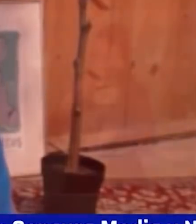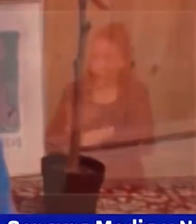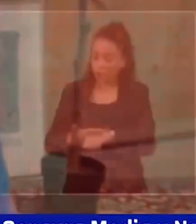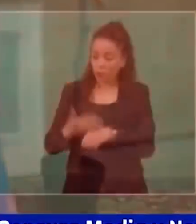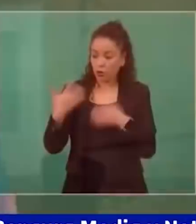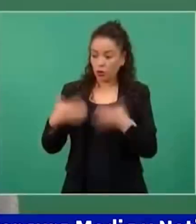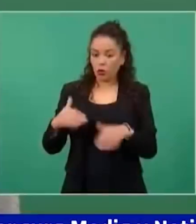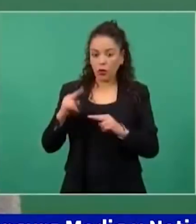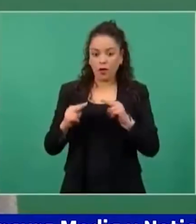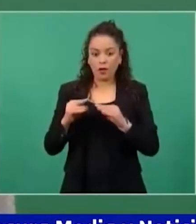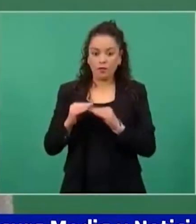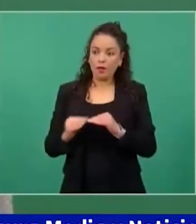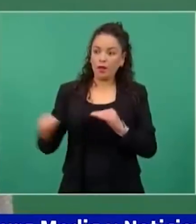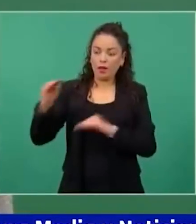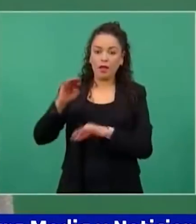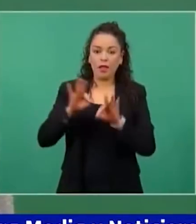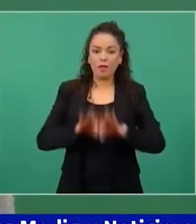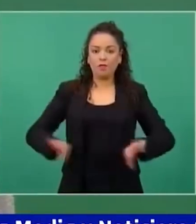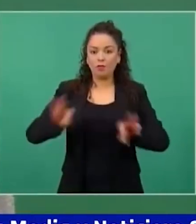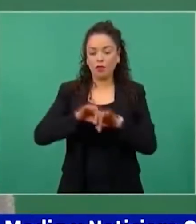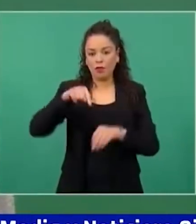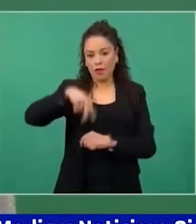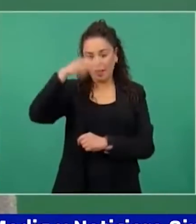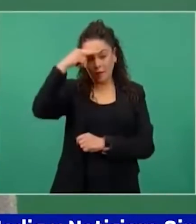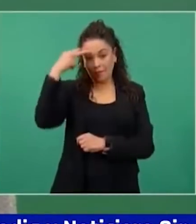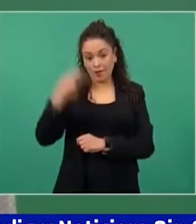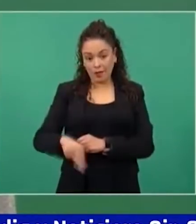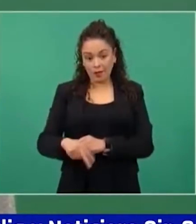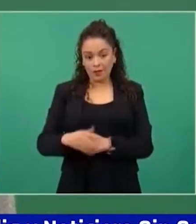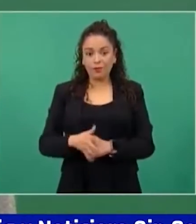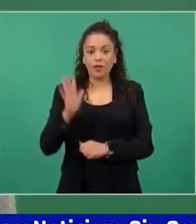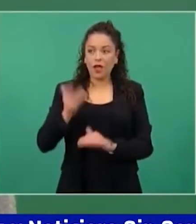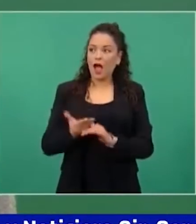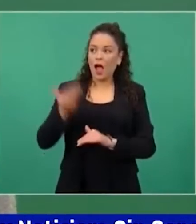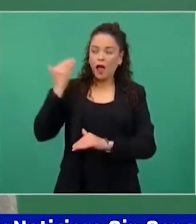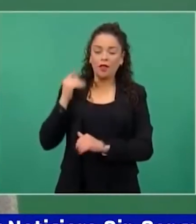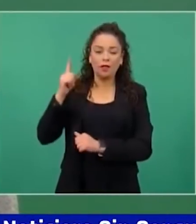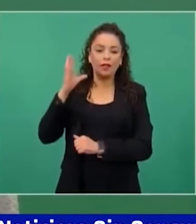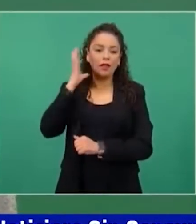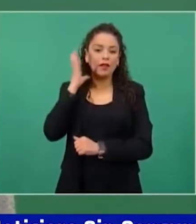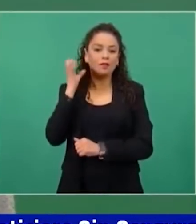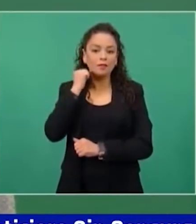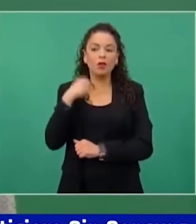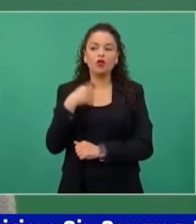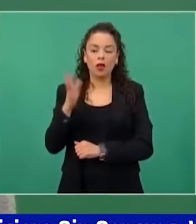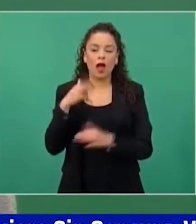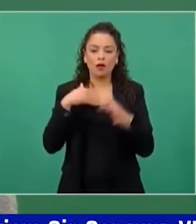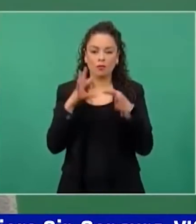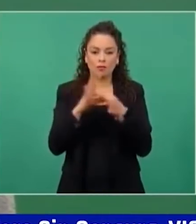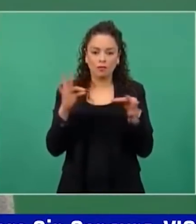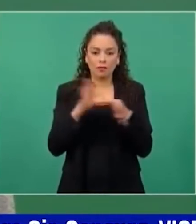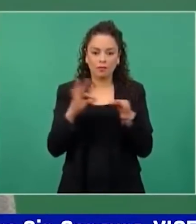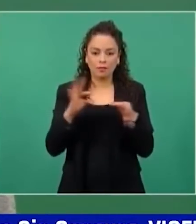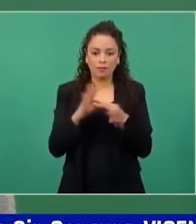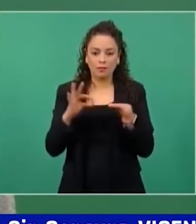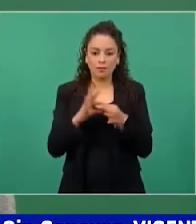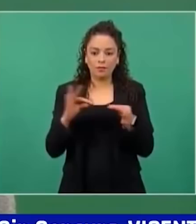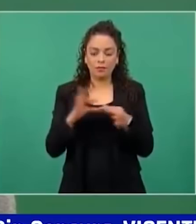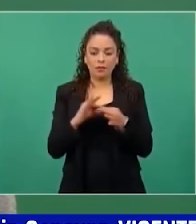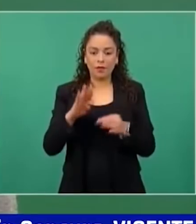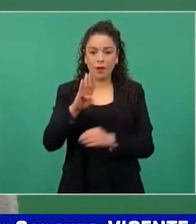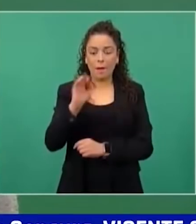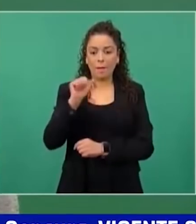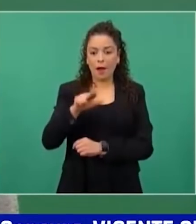de olvidar al pueblo en su mayoría, cuando existen en el mundo economistas que sí son de izquierda, que sí tienen una